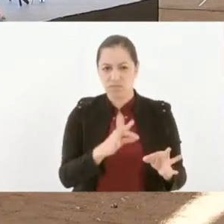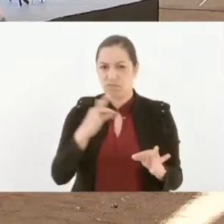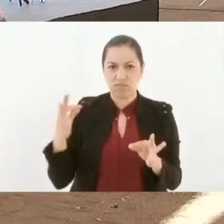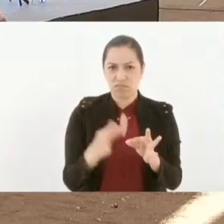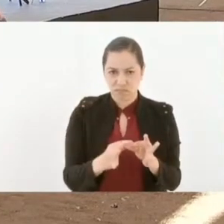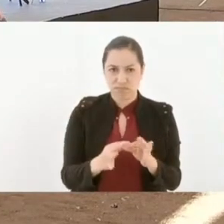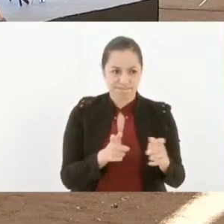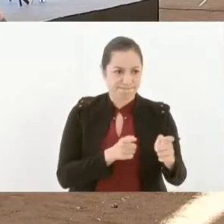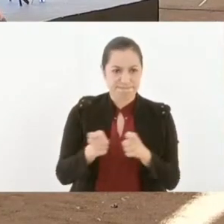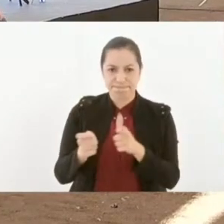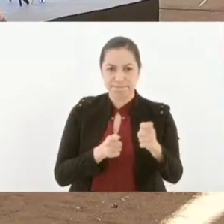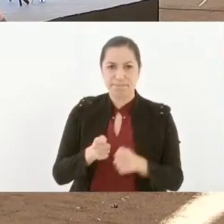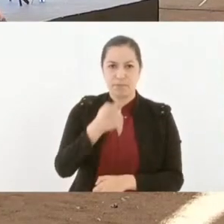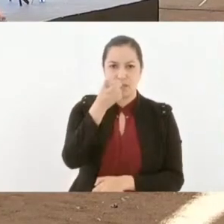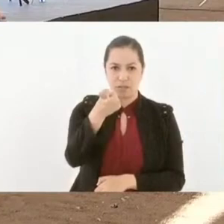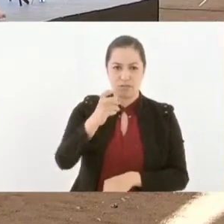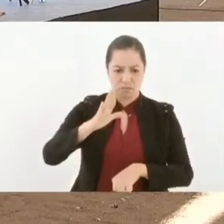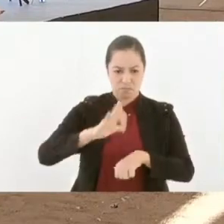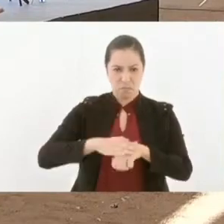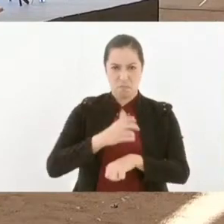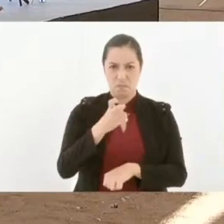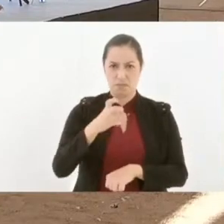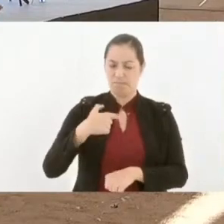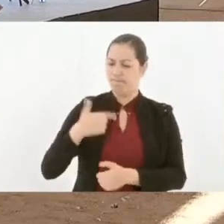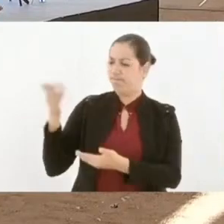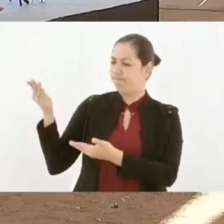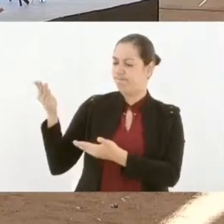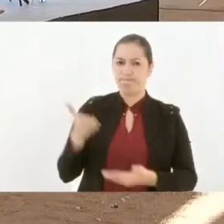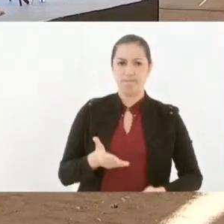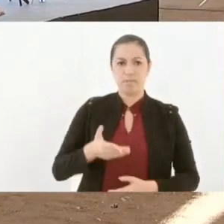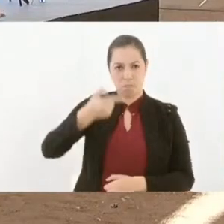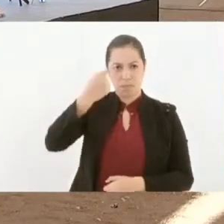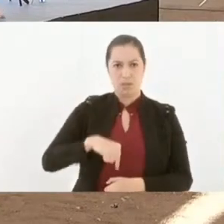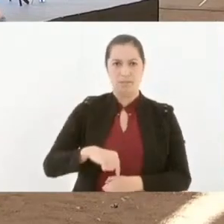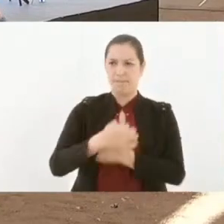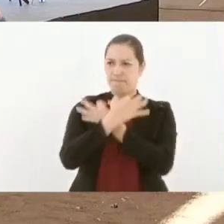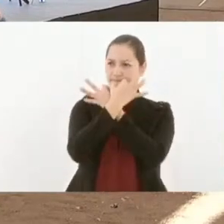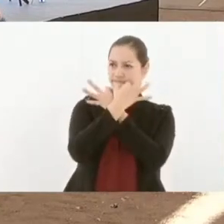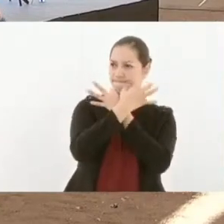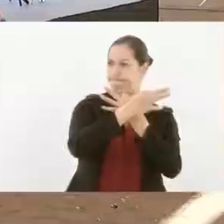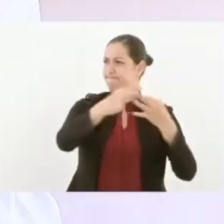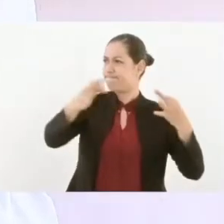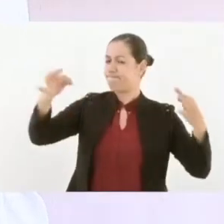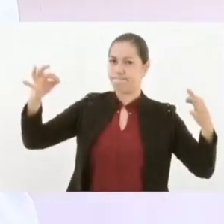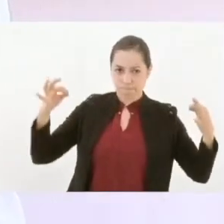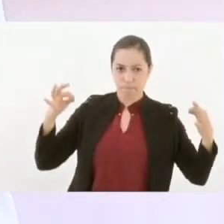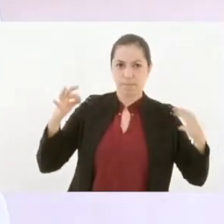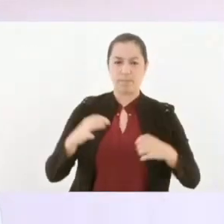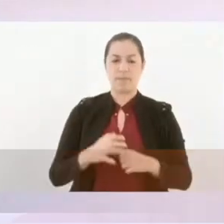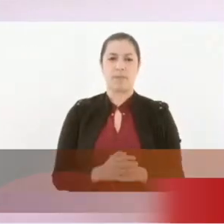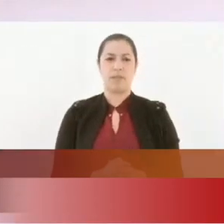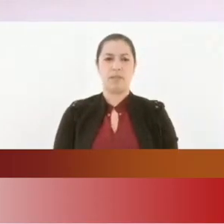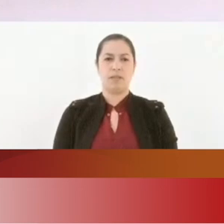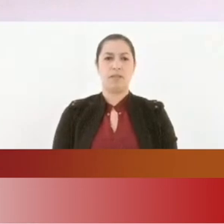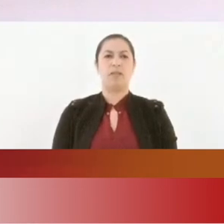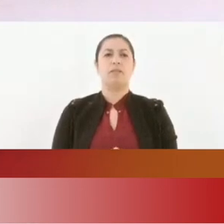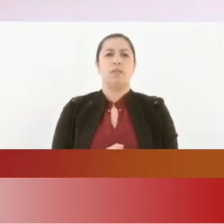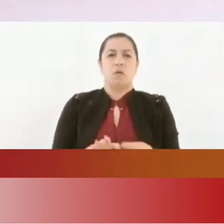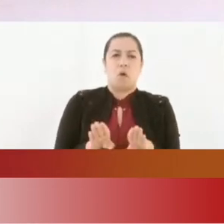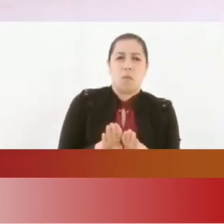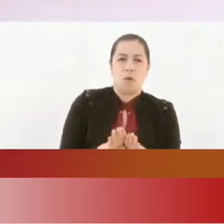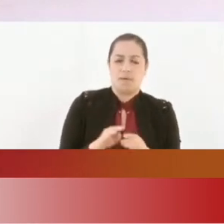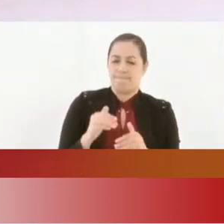eso estamos aquí, para informar de que vamos a